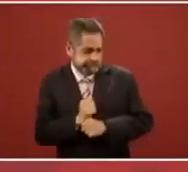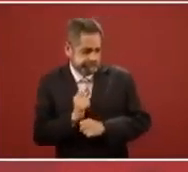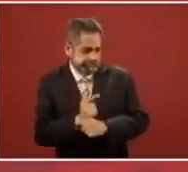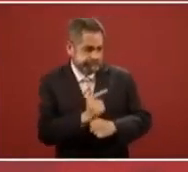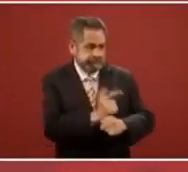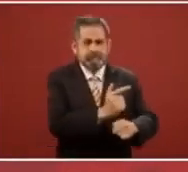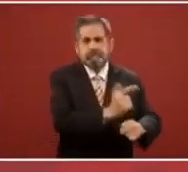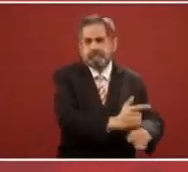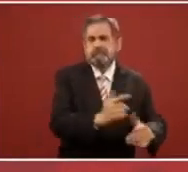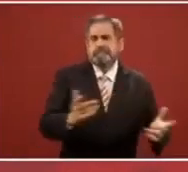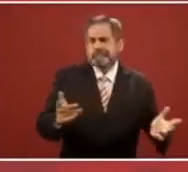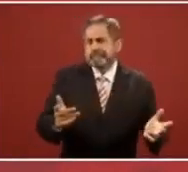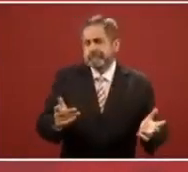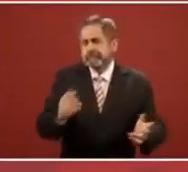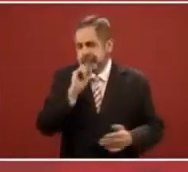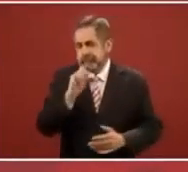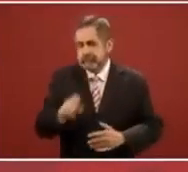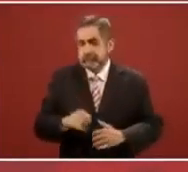Además,